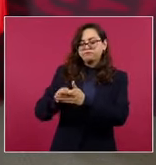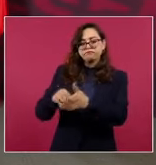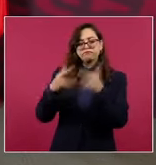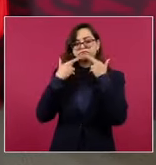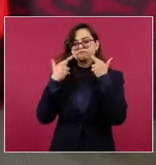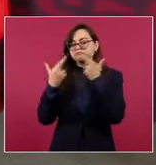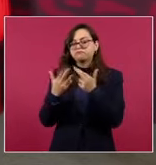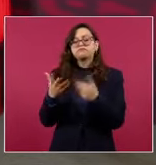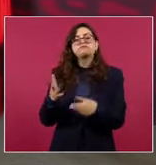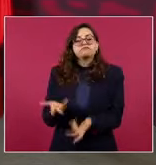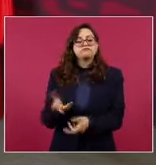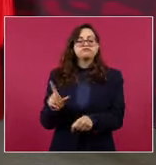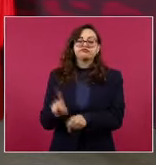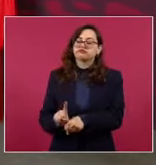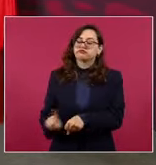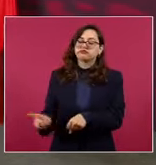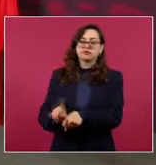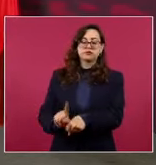diario.